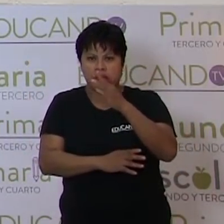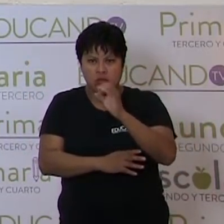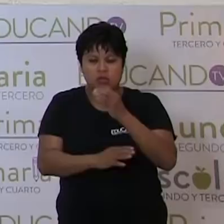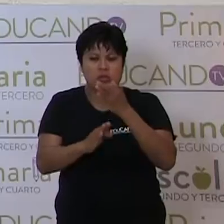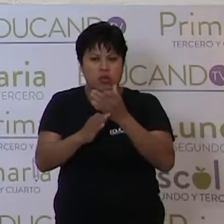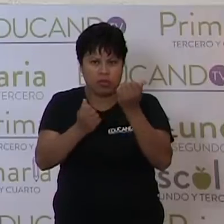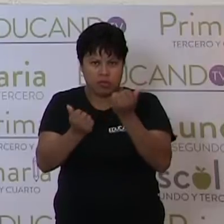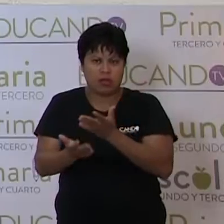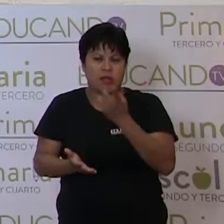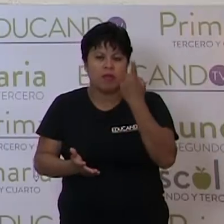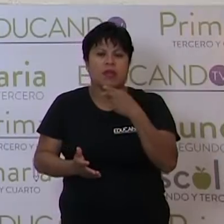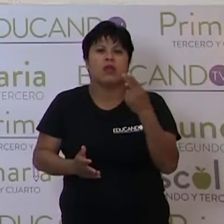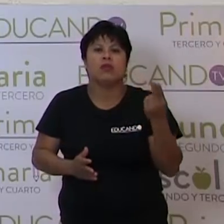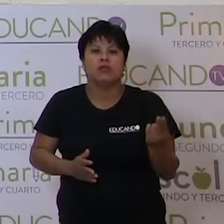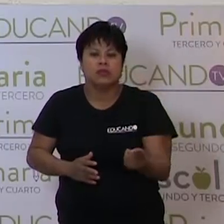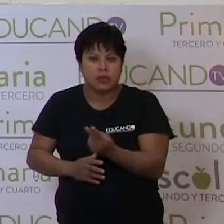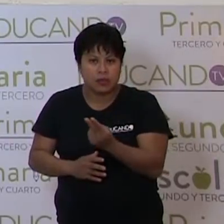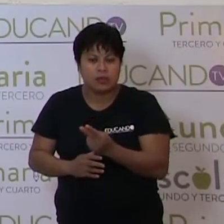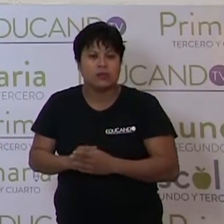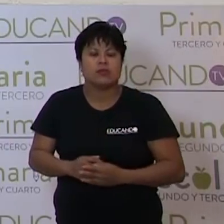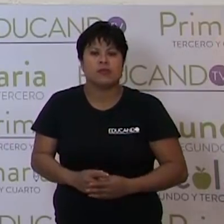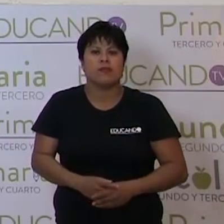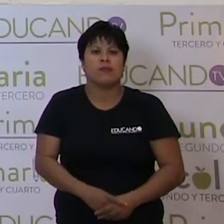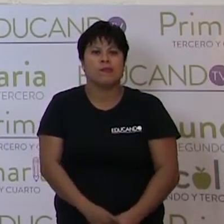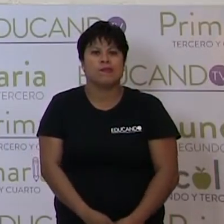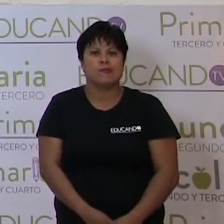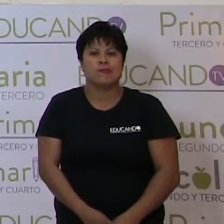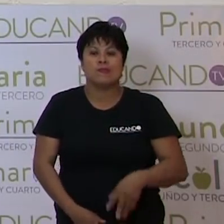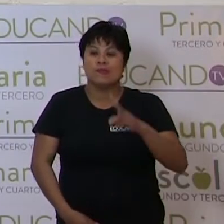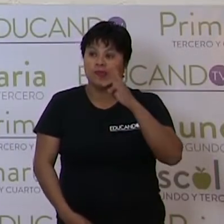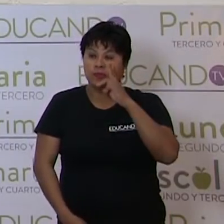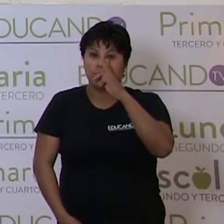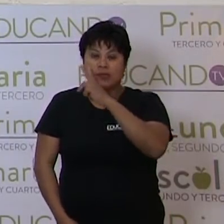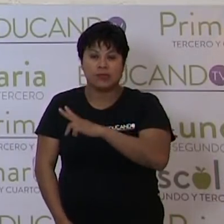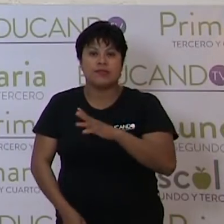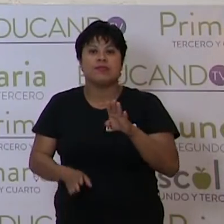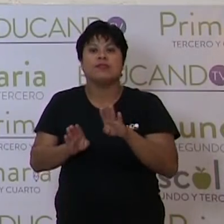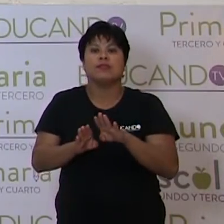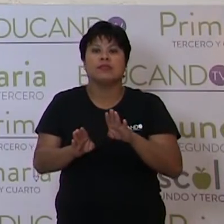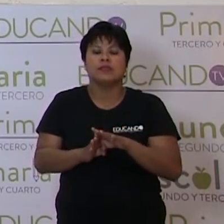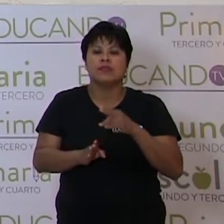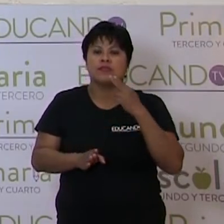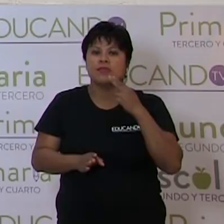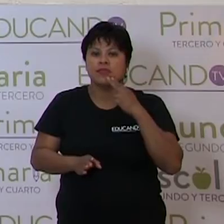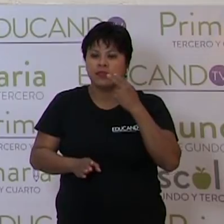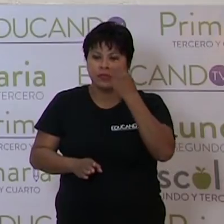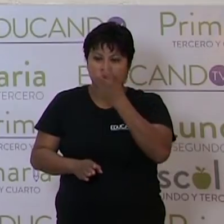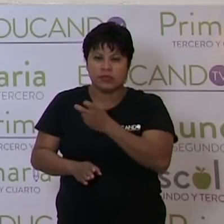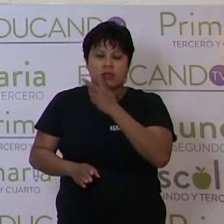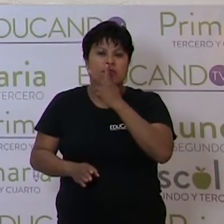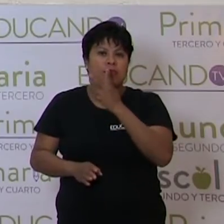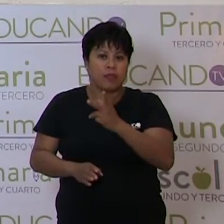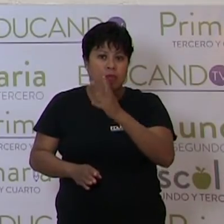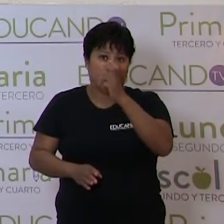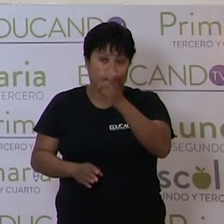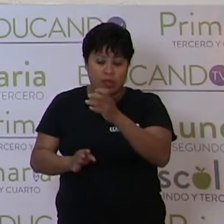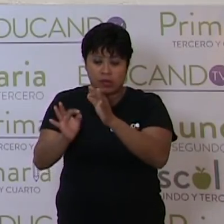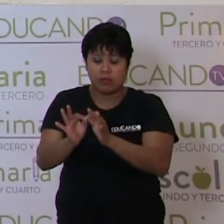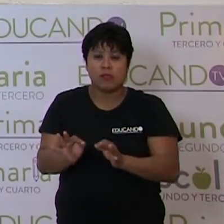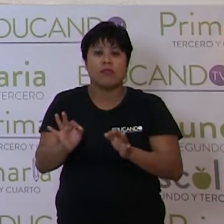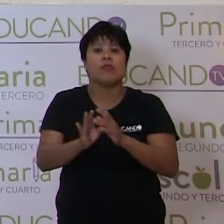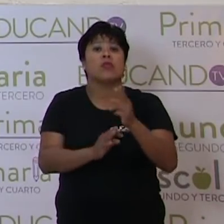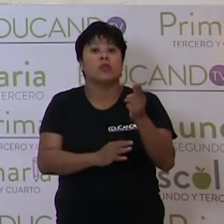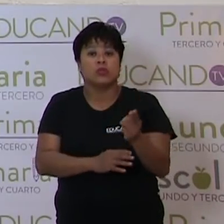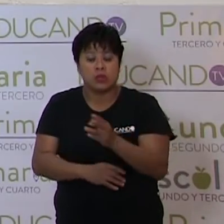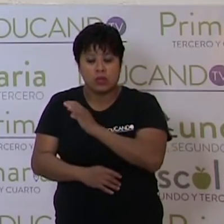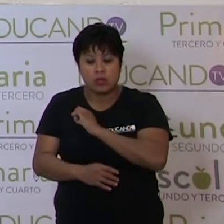hoy para que ustedes vean cómo se usan esas palabras. Es muy importante que ustedes